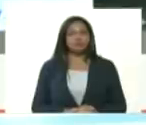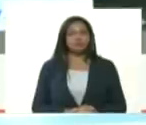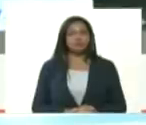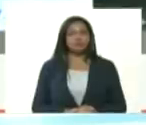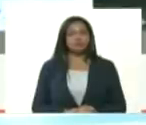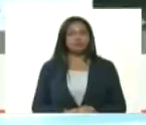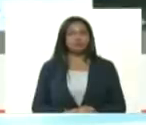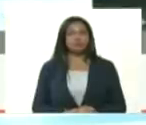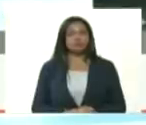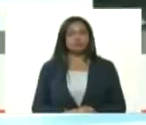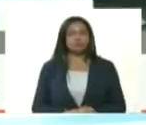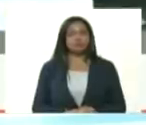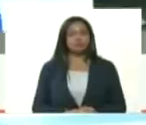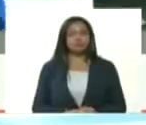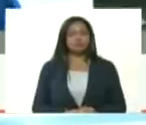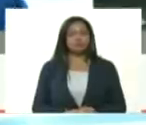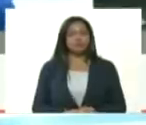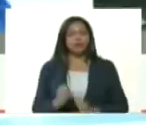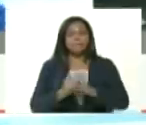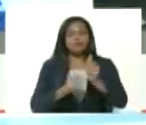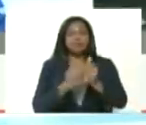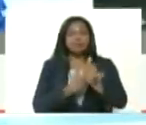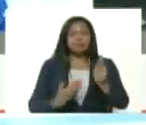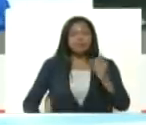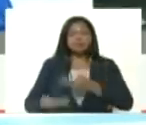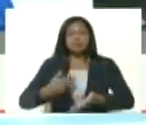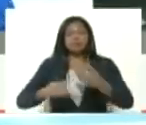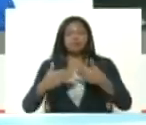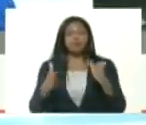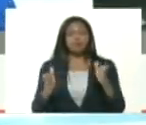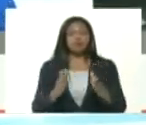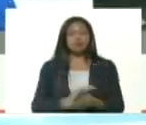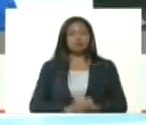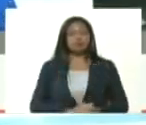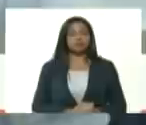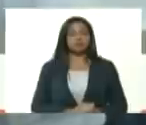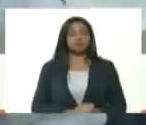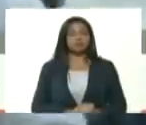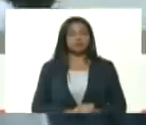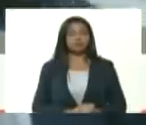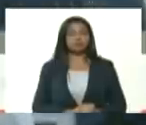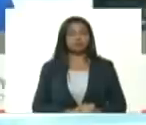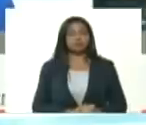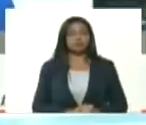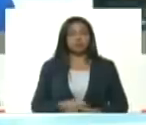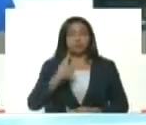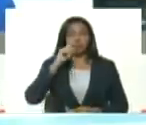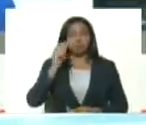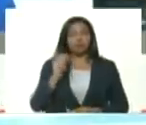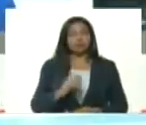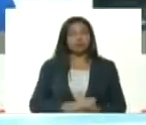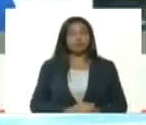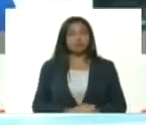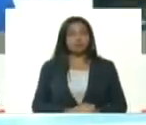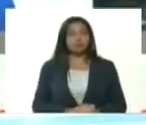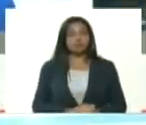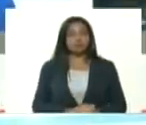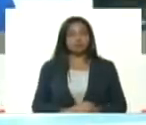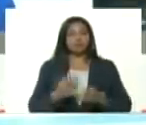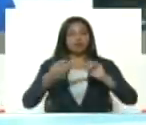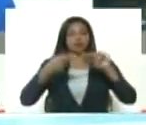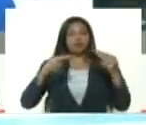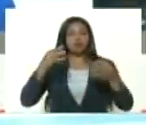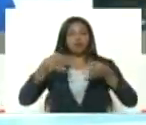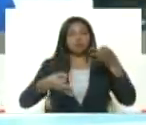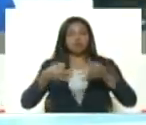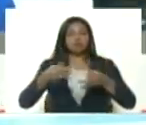bienvenuta, al vicepresidente de Servicios Públicos, mayor general Reverol